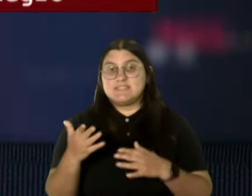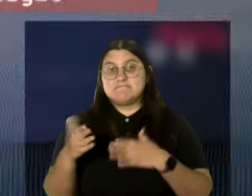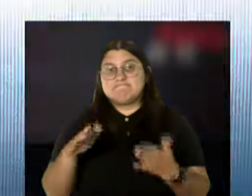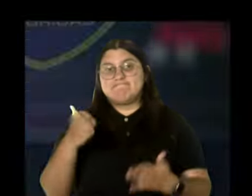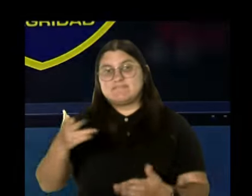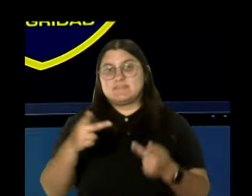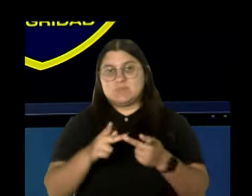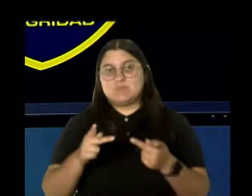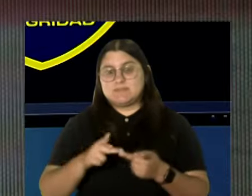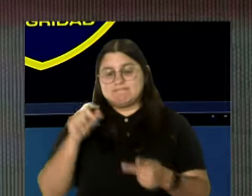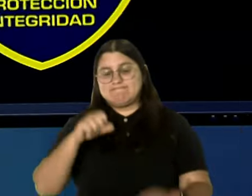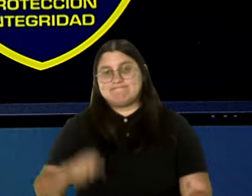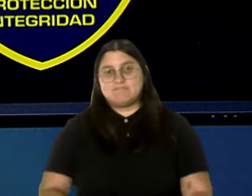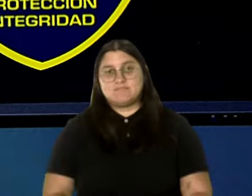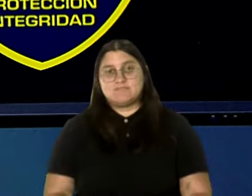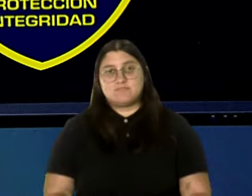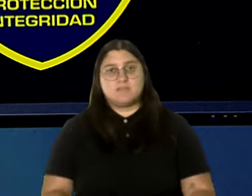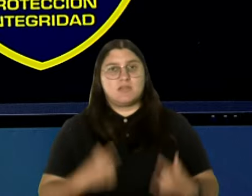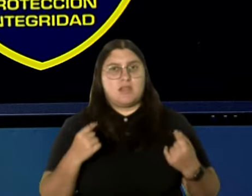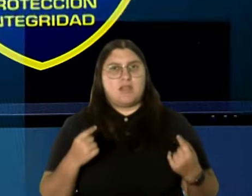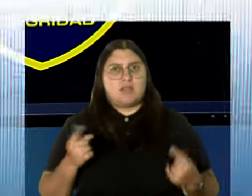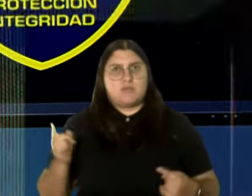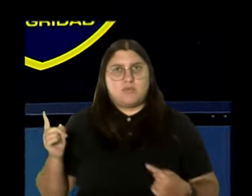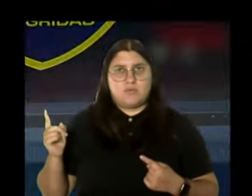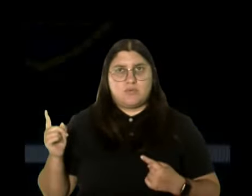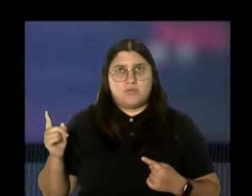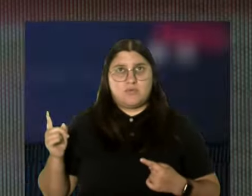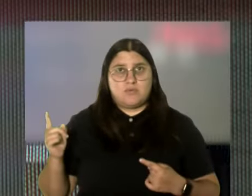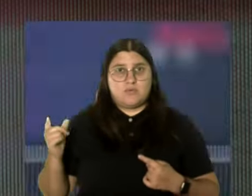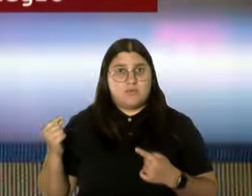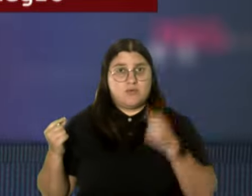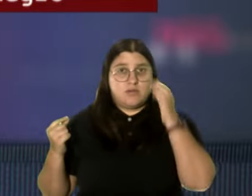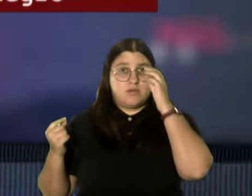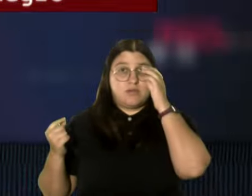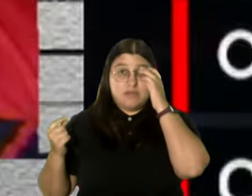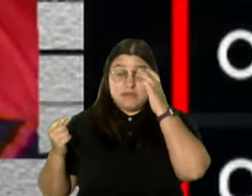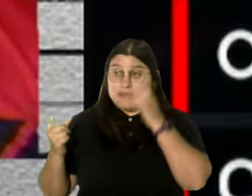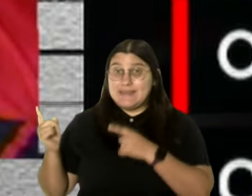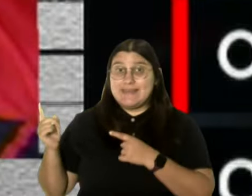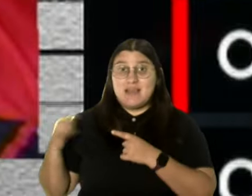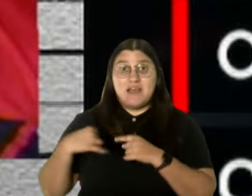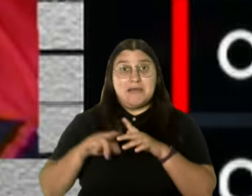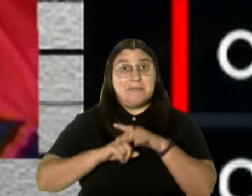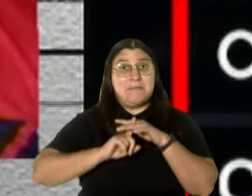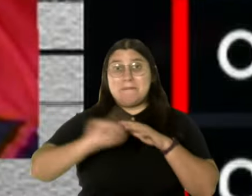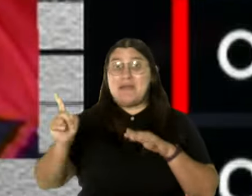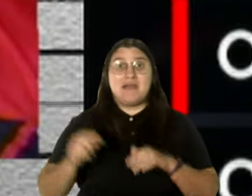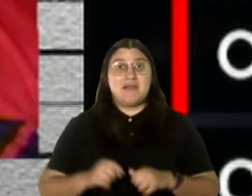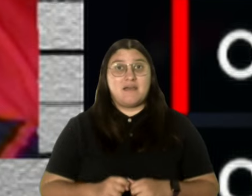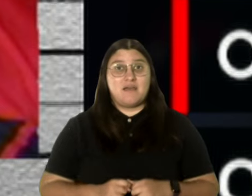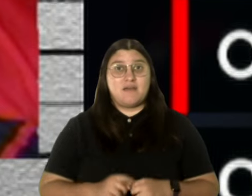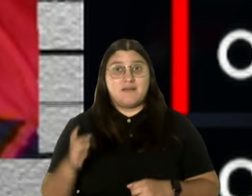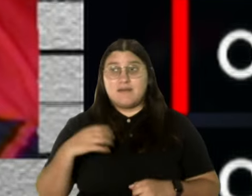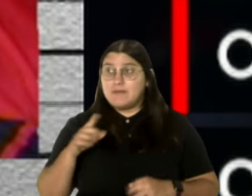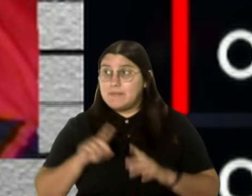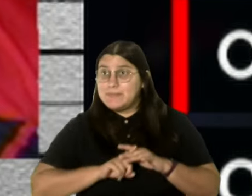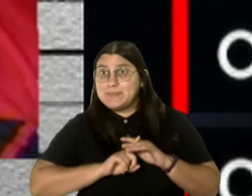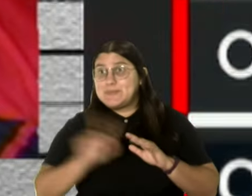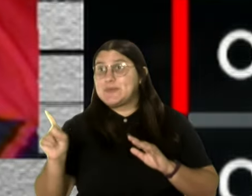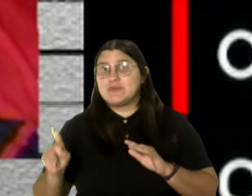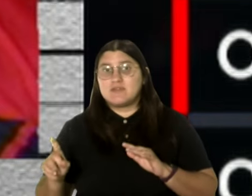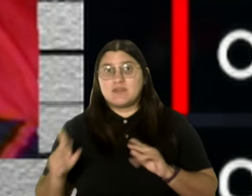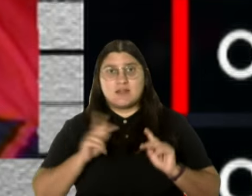en ese sitio. ¿Qué hizo él? Ese que ven en pantalla, sí, Ramón Marte, se fue corriendo a las millas, volando bajito.